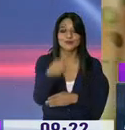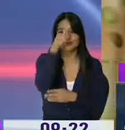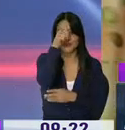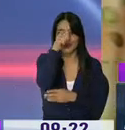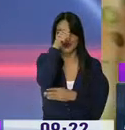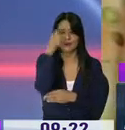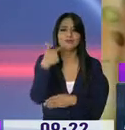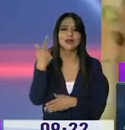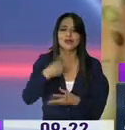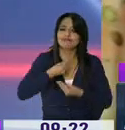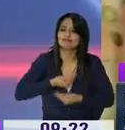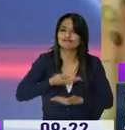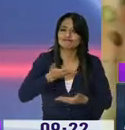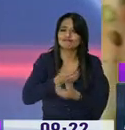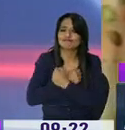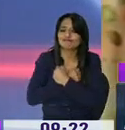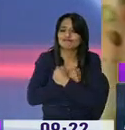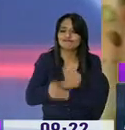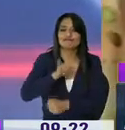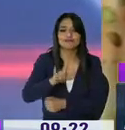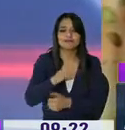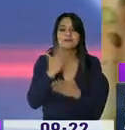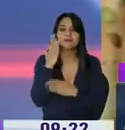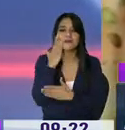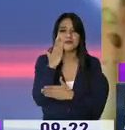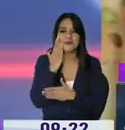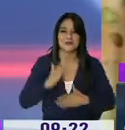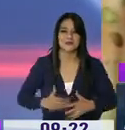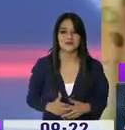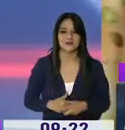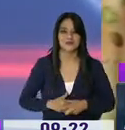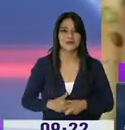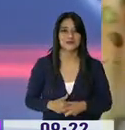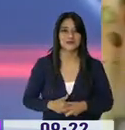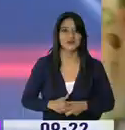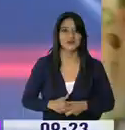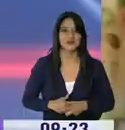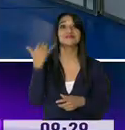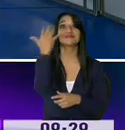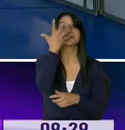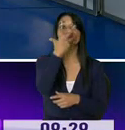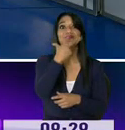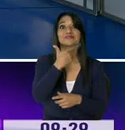para expresarles lo mucho que las quieren y las aman, informó Charlie Pisa.